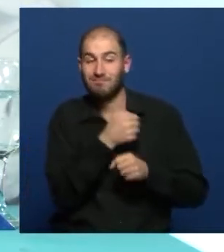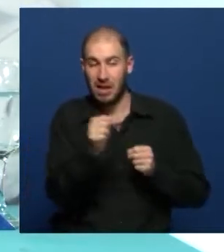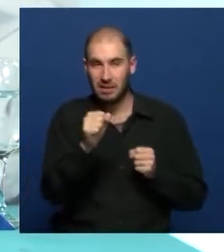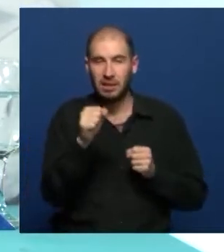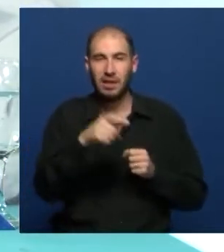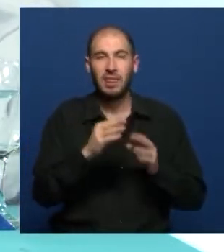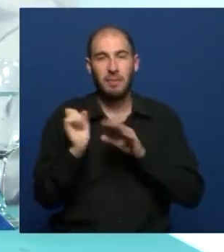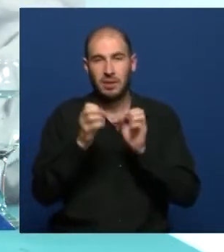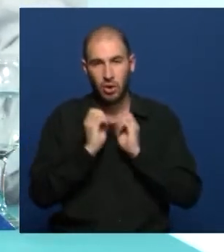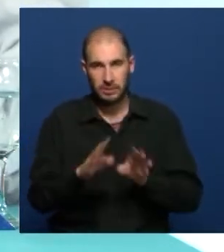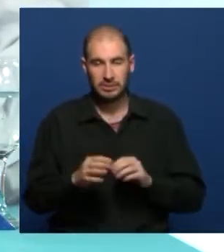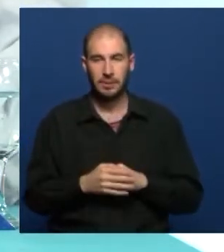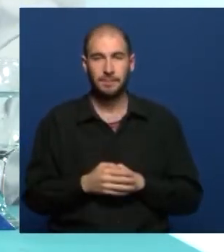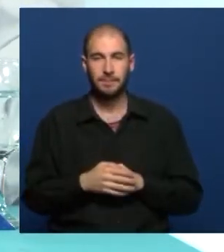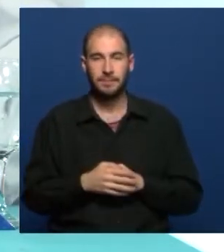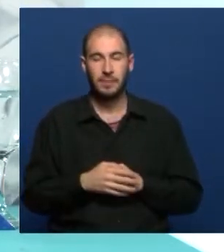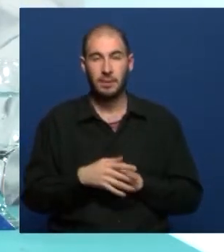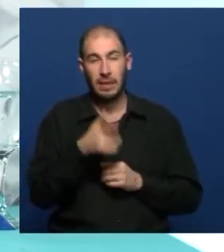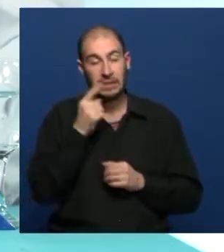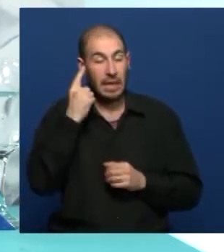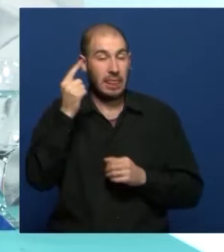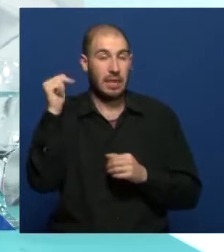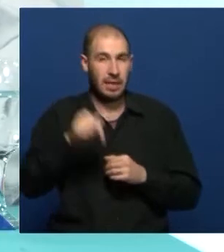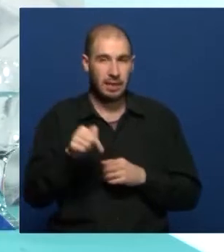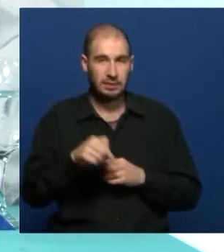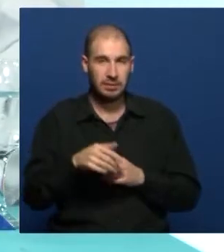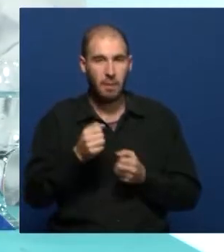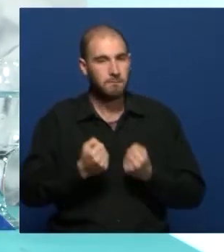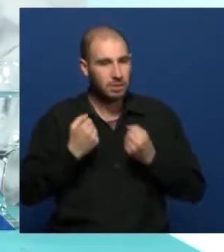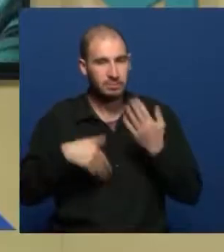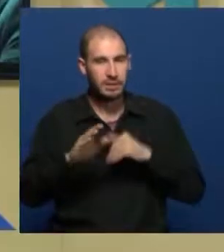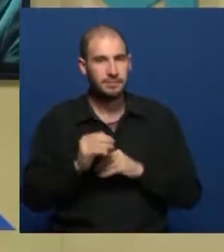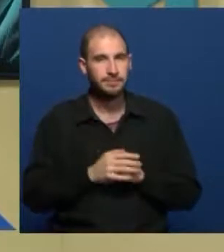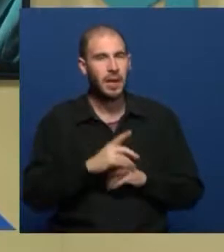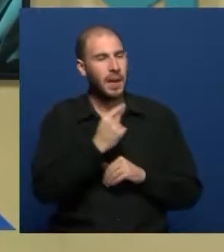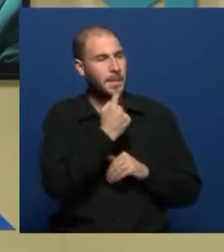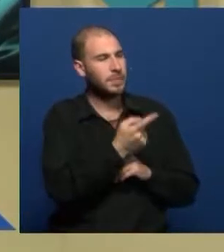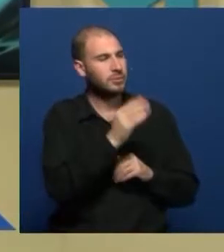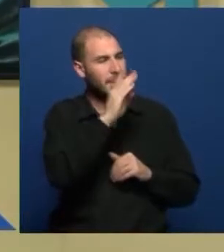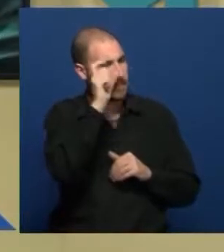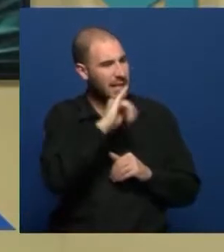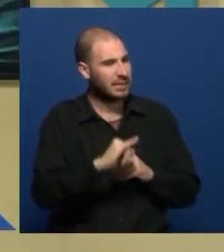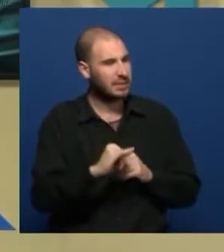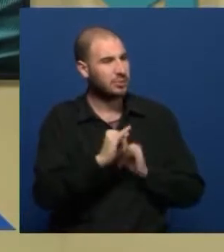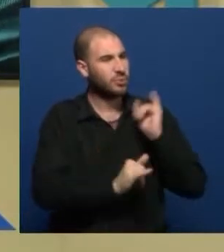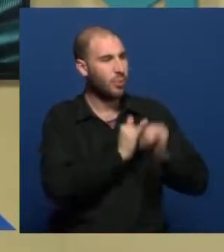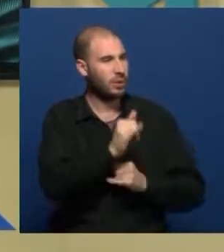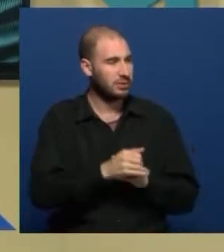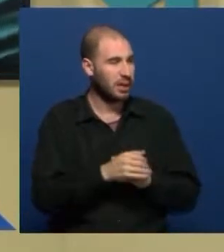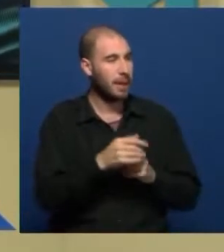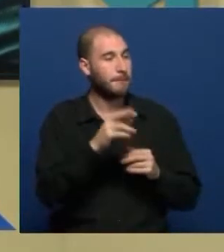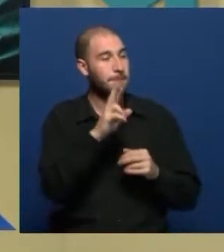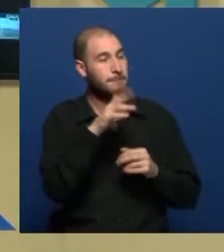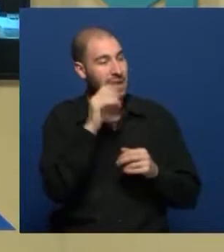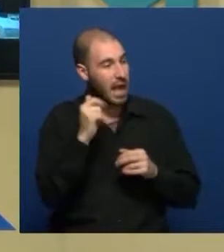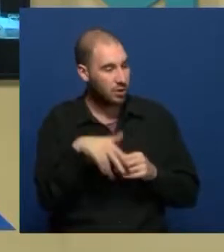la apertura del debate así que bueno creemos que esta hipótesis está está más fuerte beatriz chacón dice que marion luke